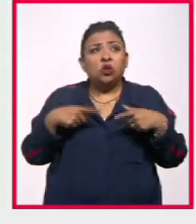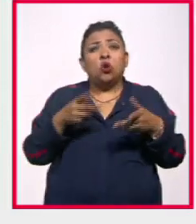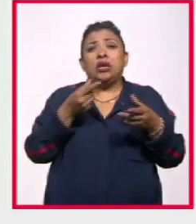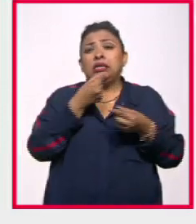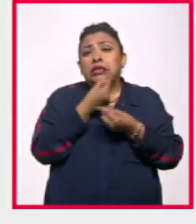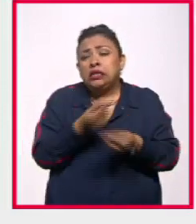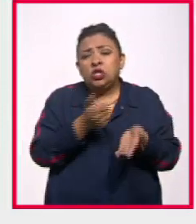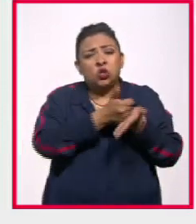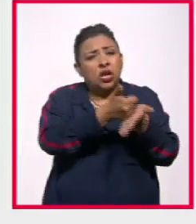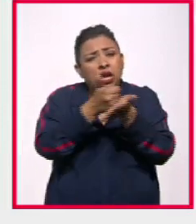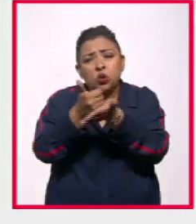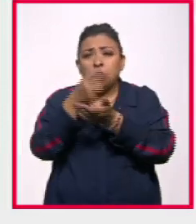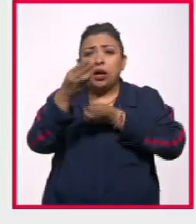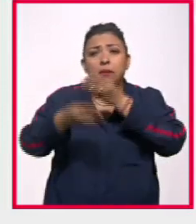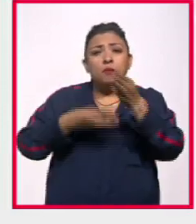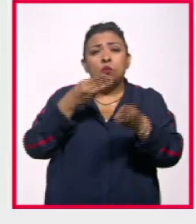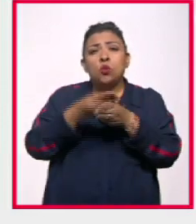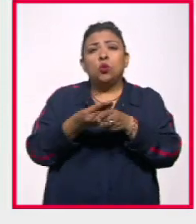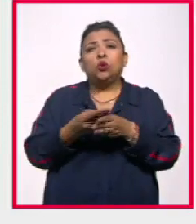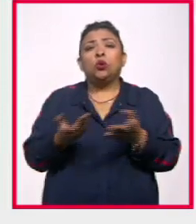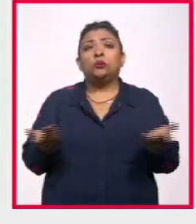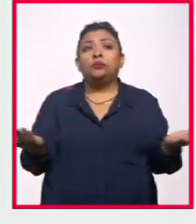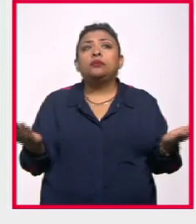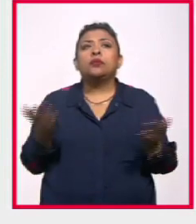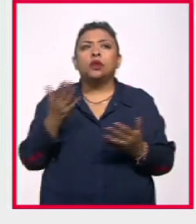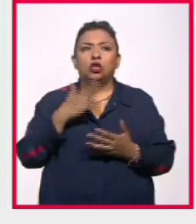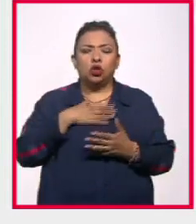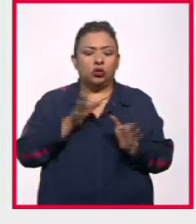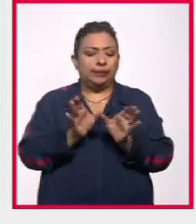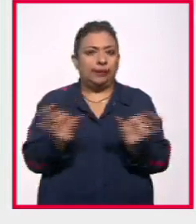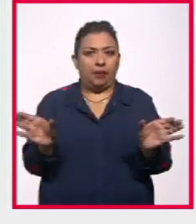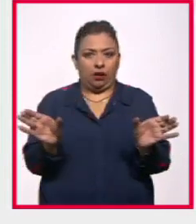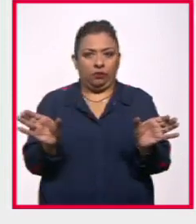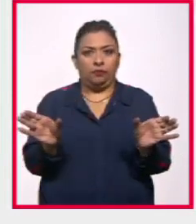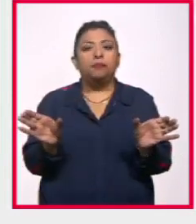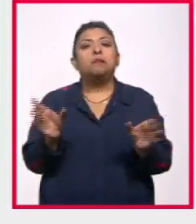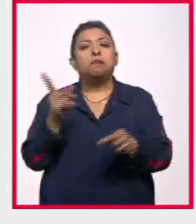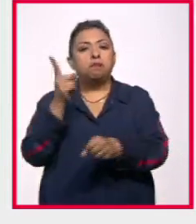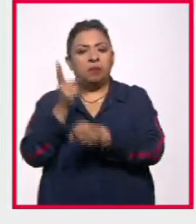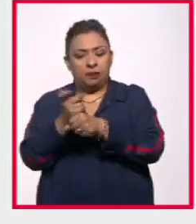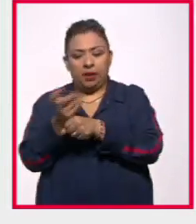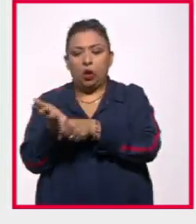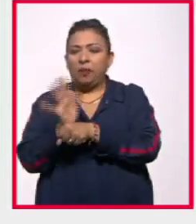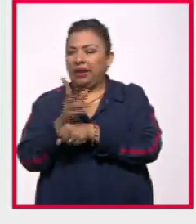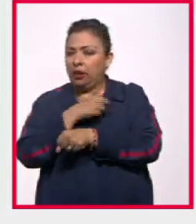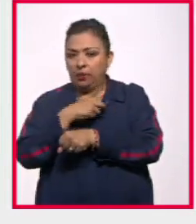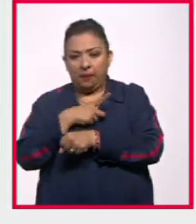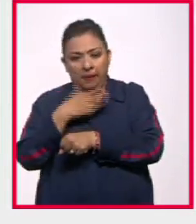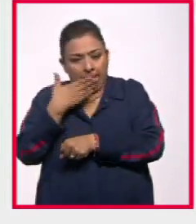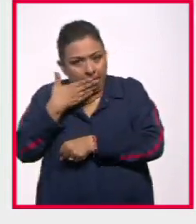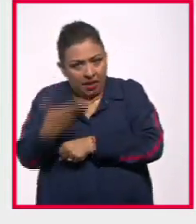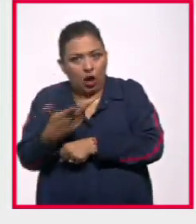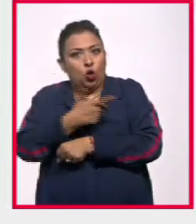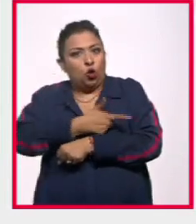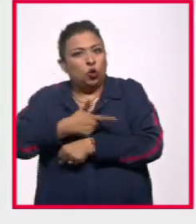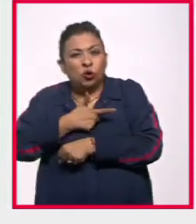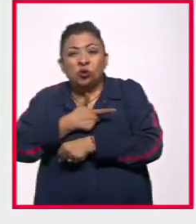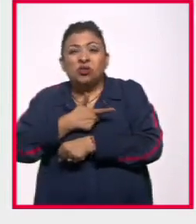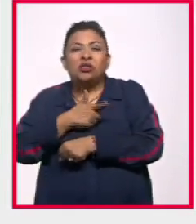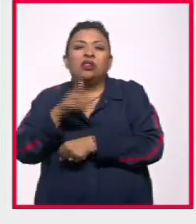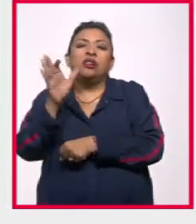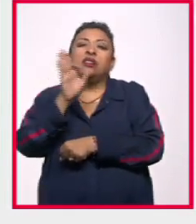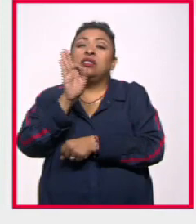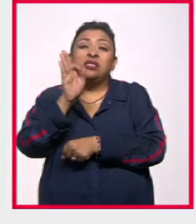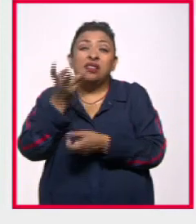muchos niños por todo el mundo. Y yo separo, primero, como bien dices tú, la película tiene que ser buena, porque si no sería un tonto bendito,